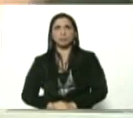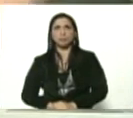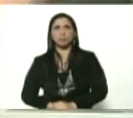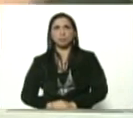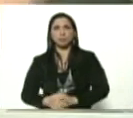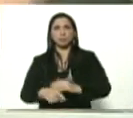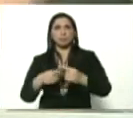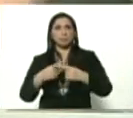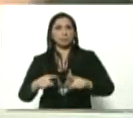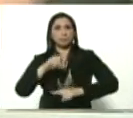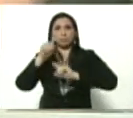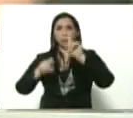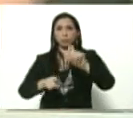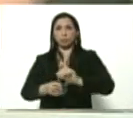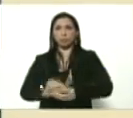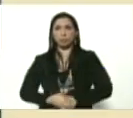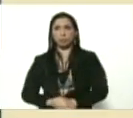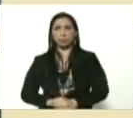Próxima pregunta.